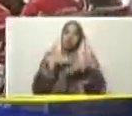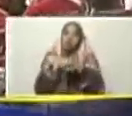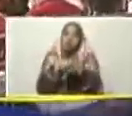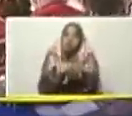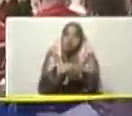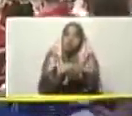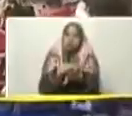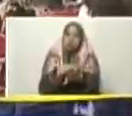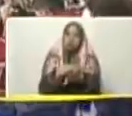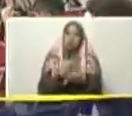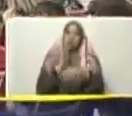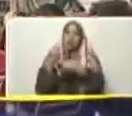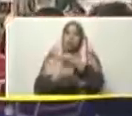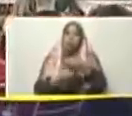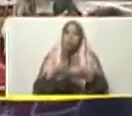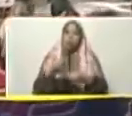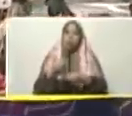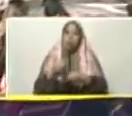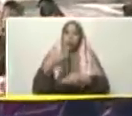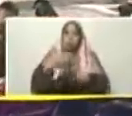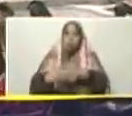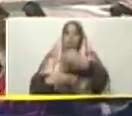para poder avanzar